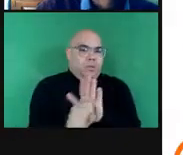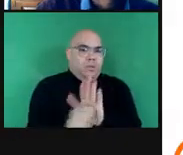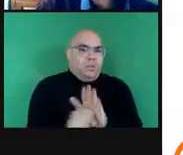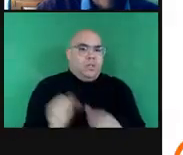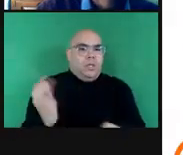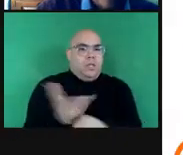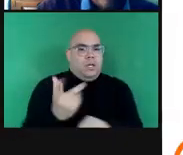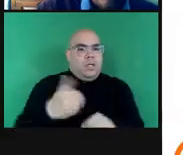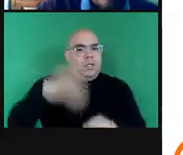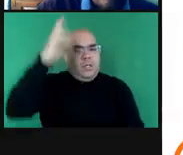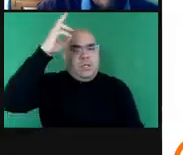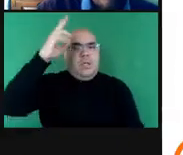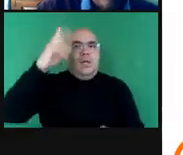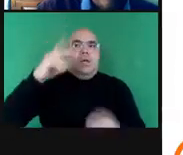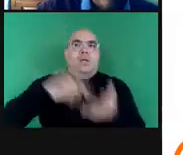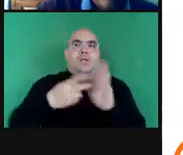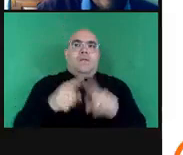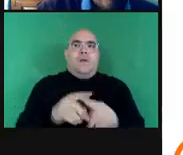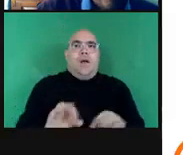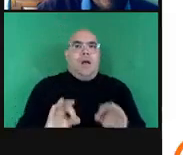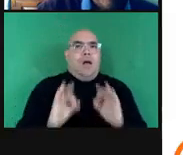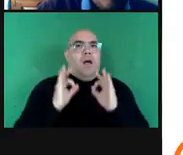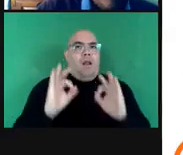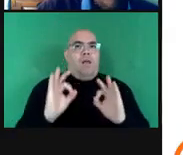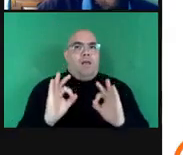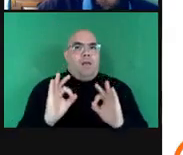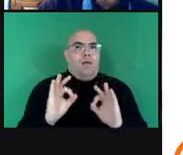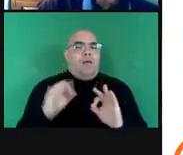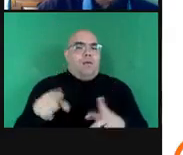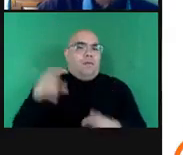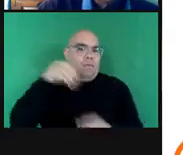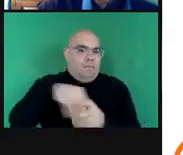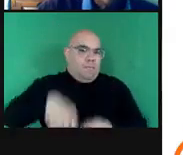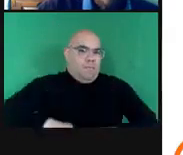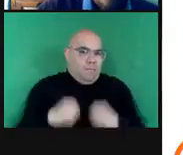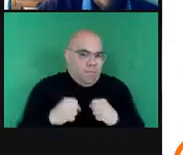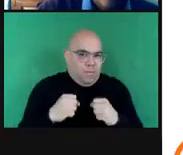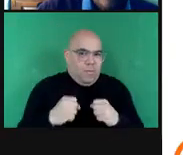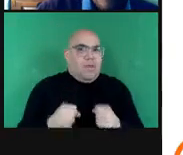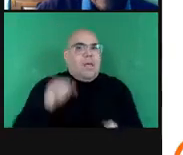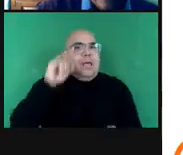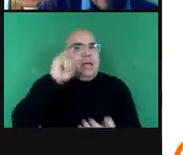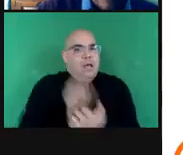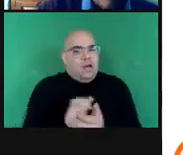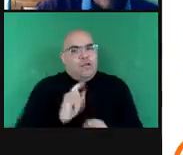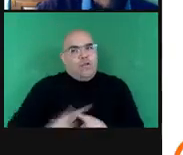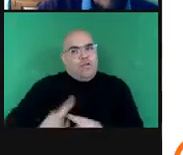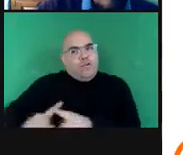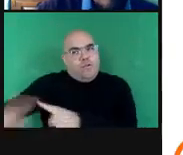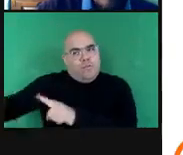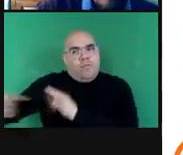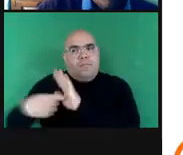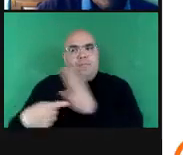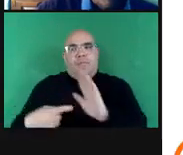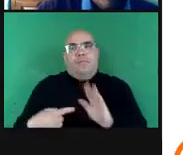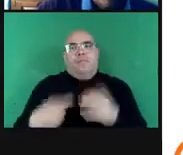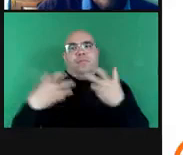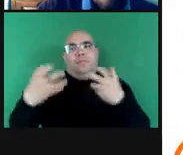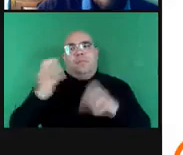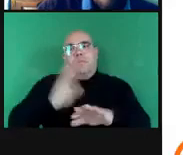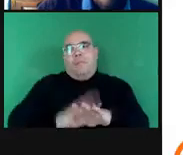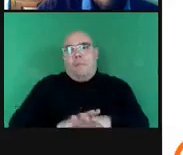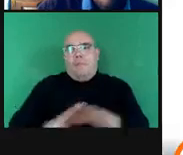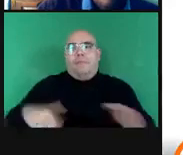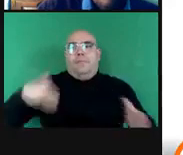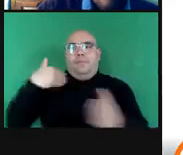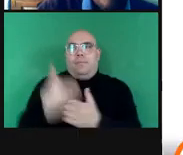urbano de gran calidad en Bogotá. Y así muchos de los que nos han mostrado los expositores